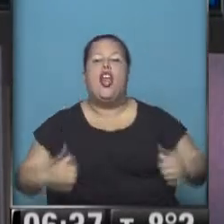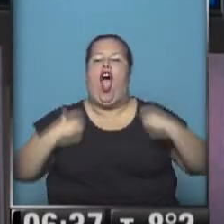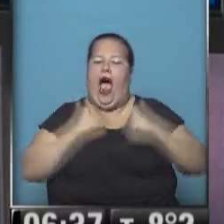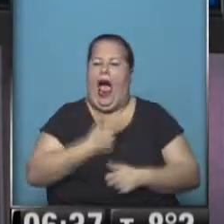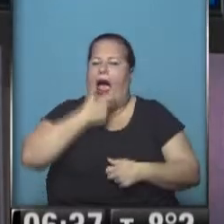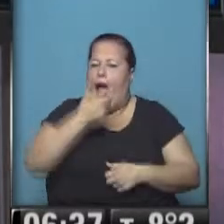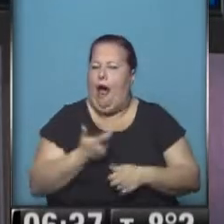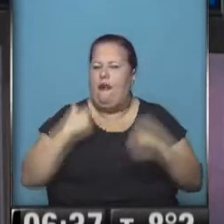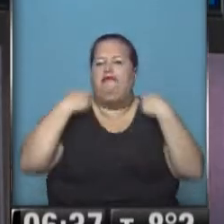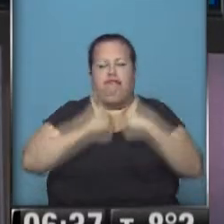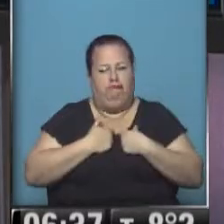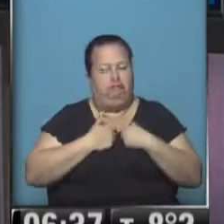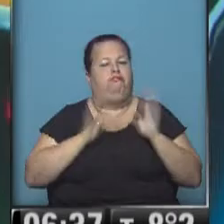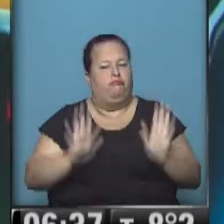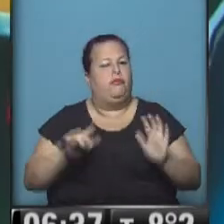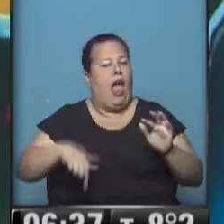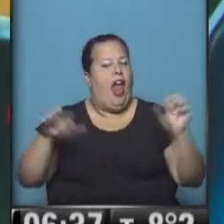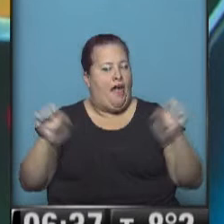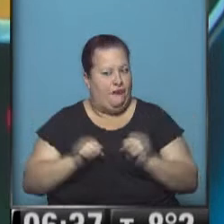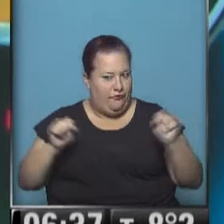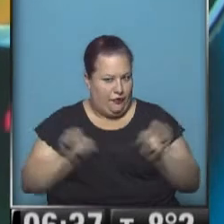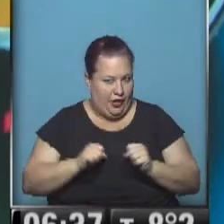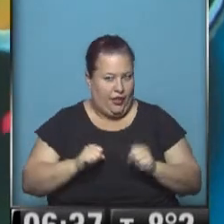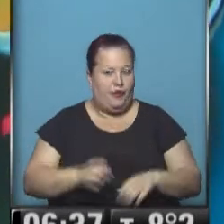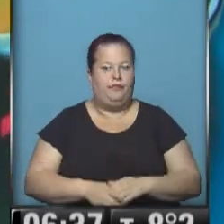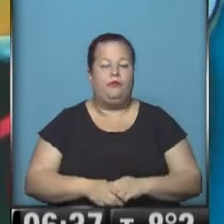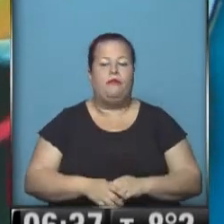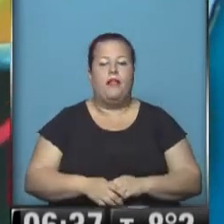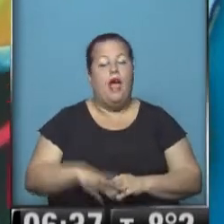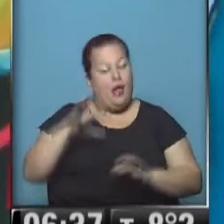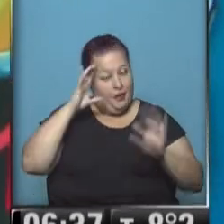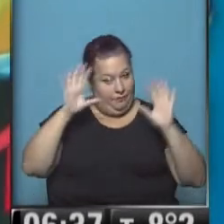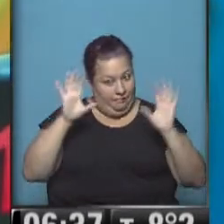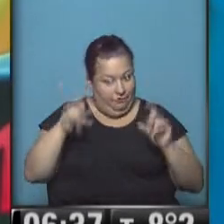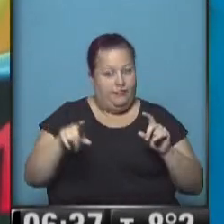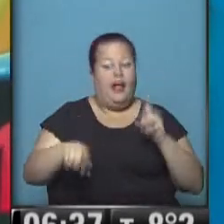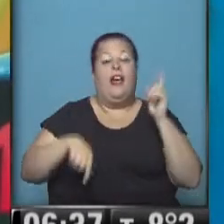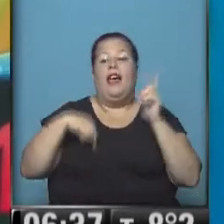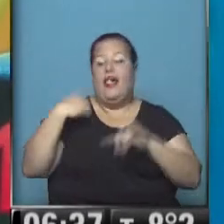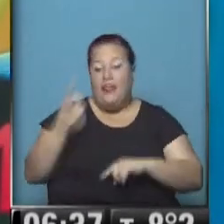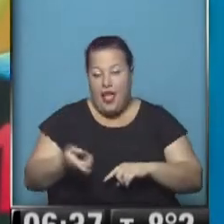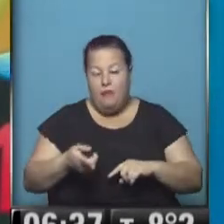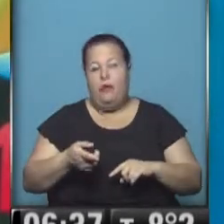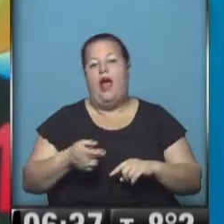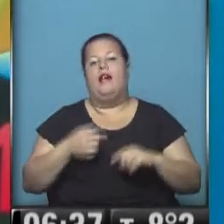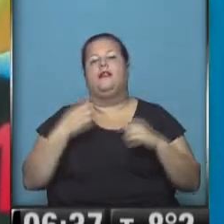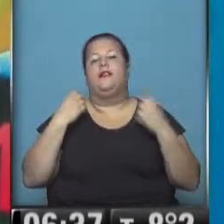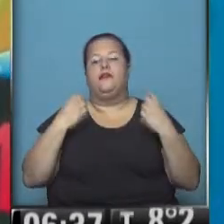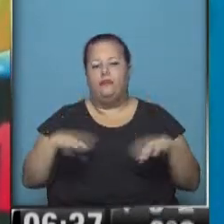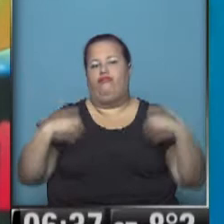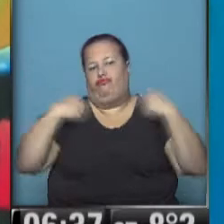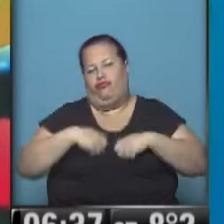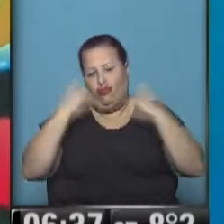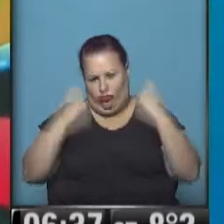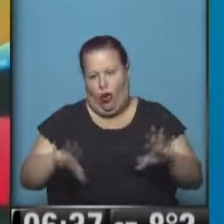a los abrigos que está haciendo frío ténganlo en cuenta eso después claro va a sobrar en el abrigo